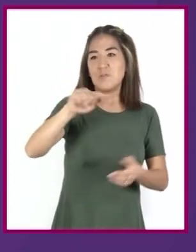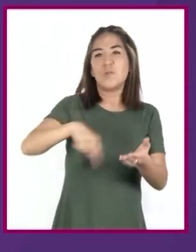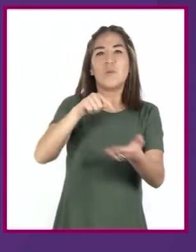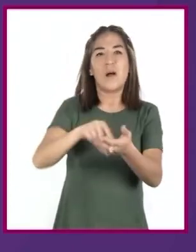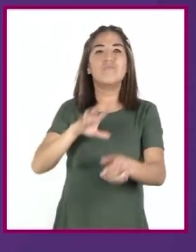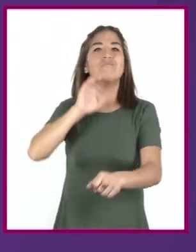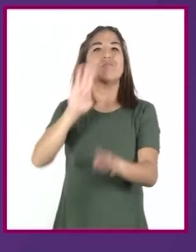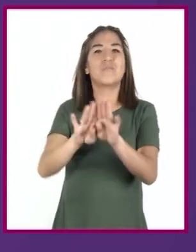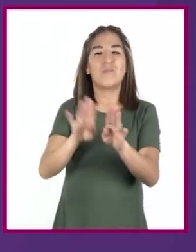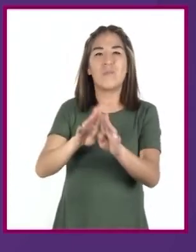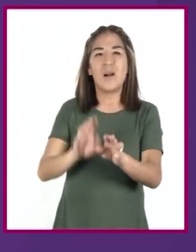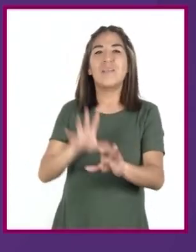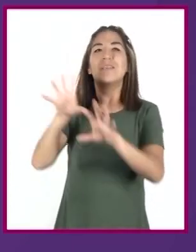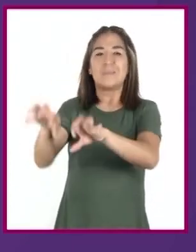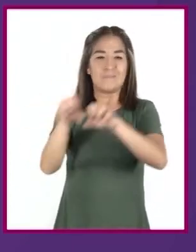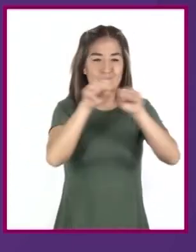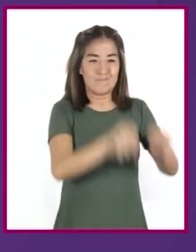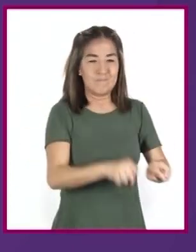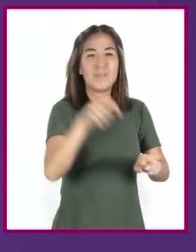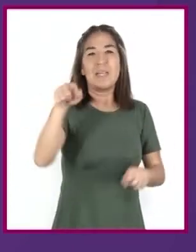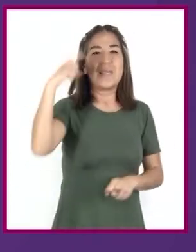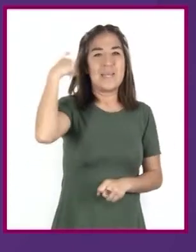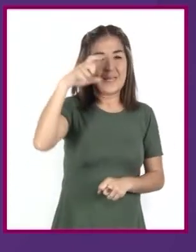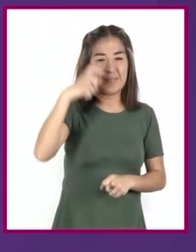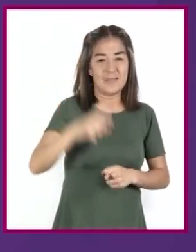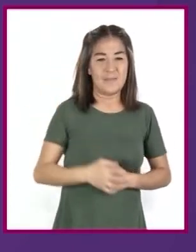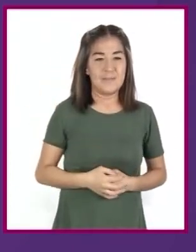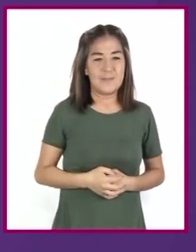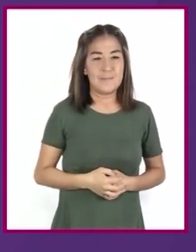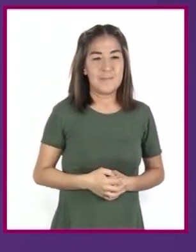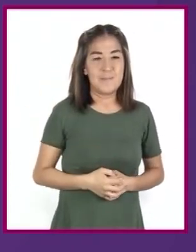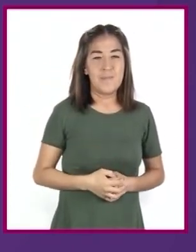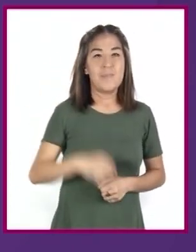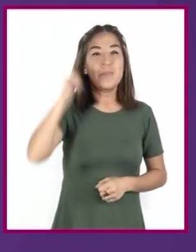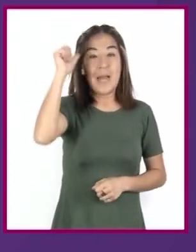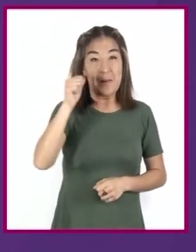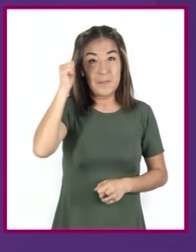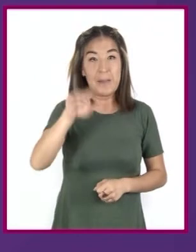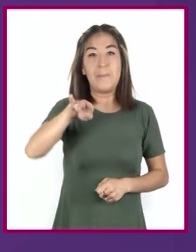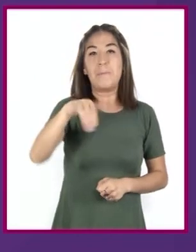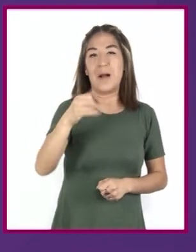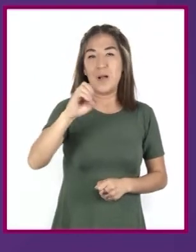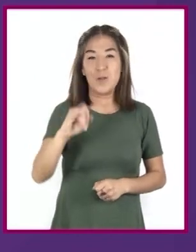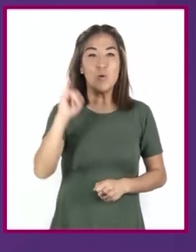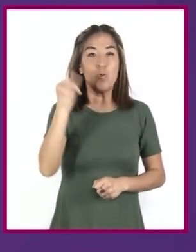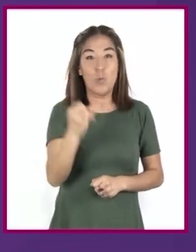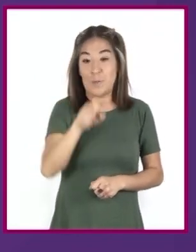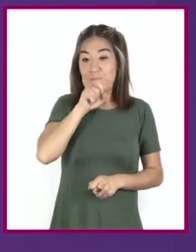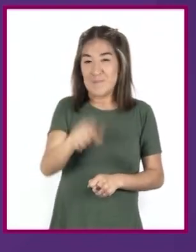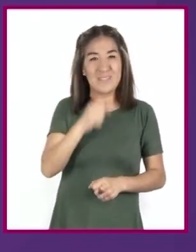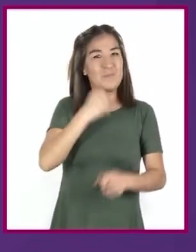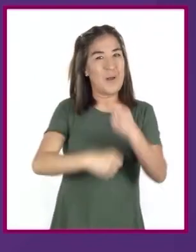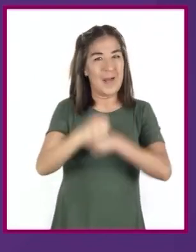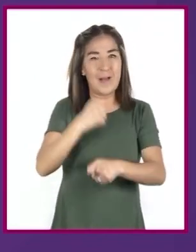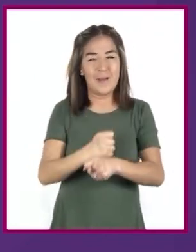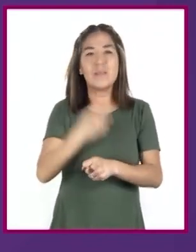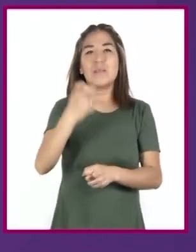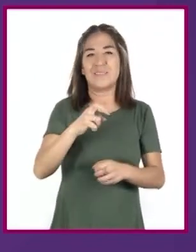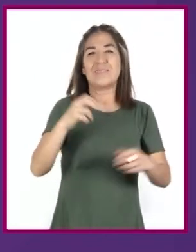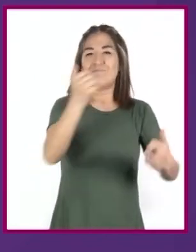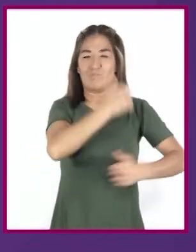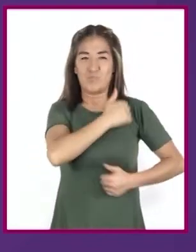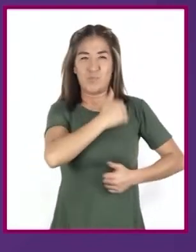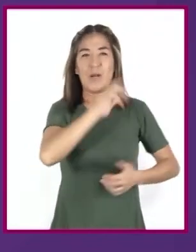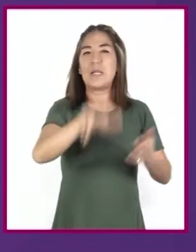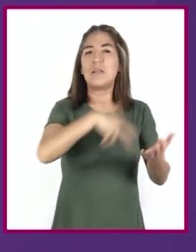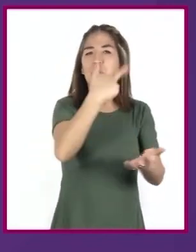que el archiduque se dirigió a Querétaro. Entre abril, mayo y junio del mismo año, el ejército republicano